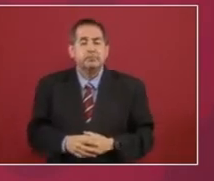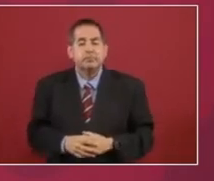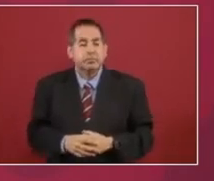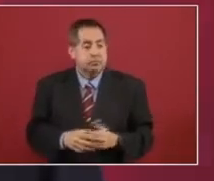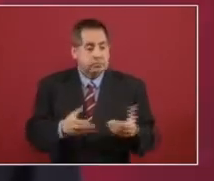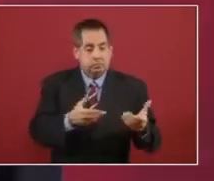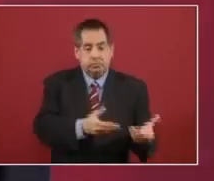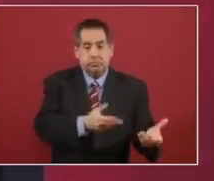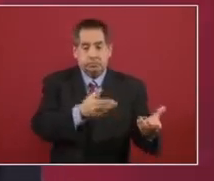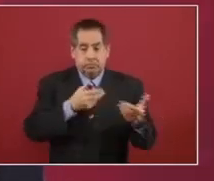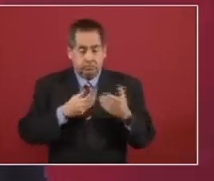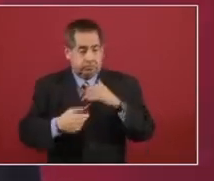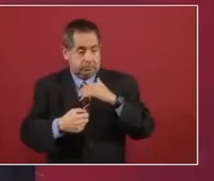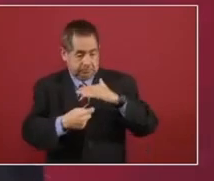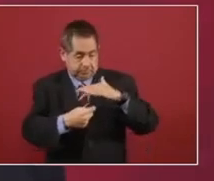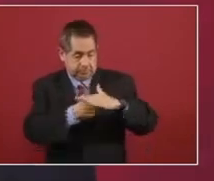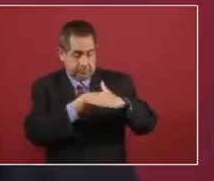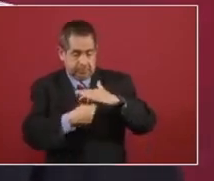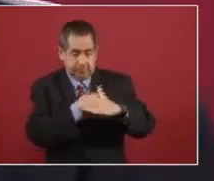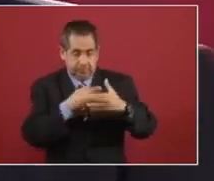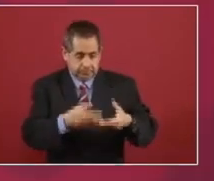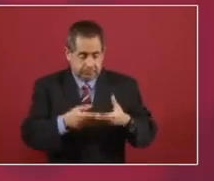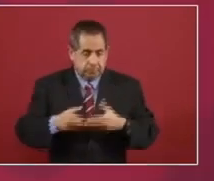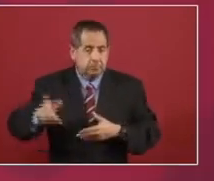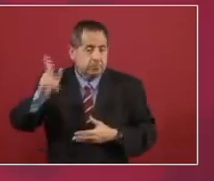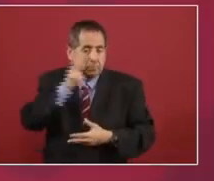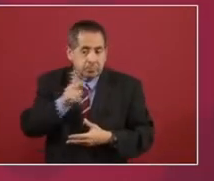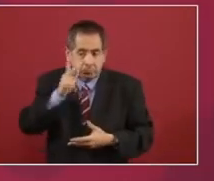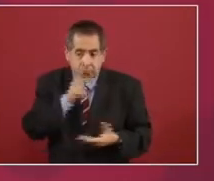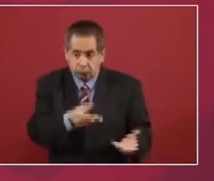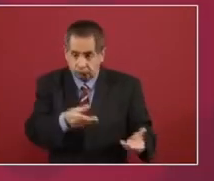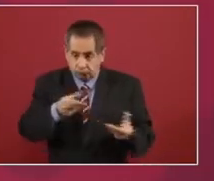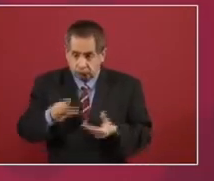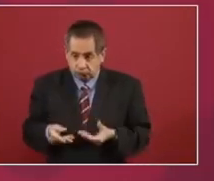todo lo que nos llegue de denuncia con pruebas